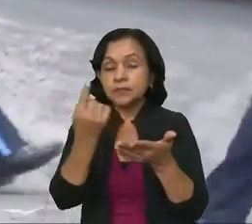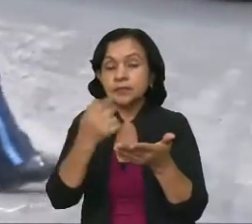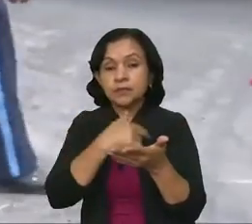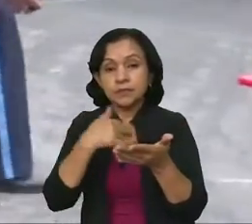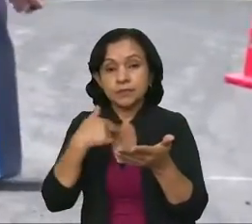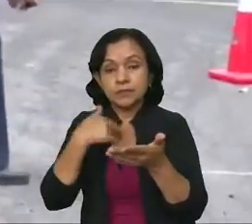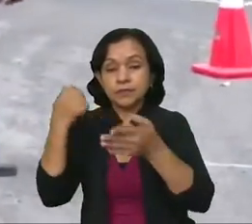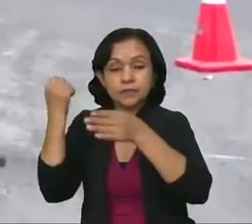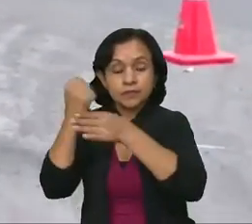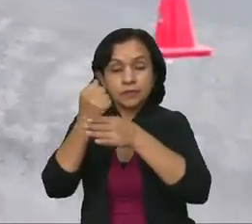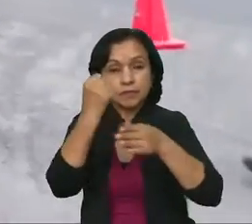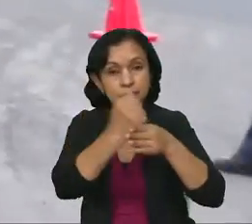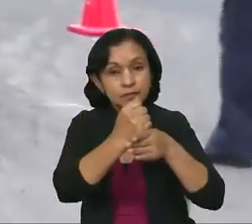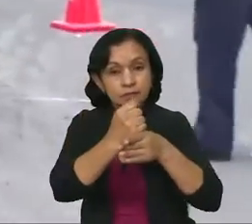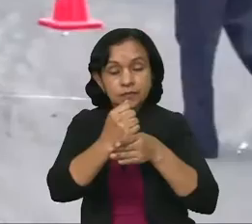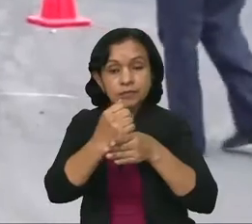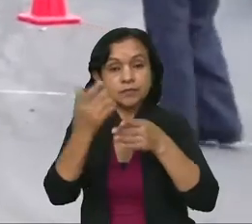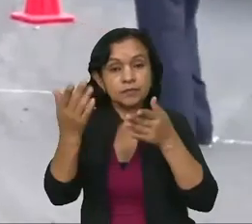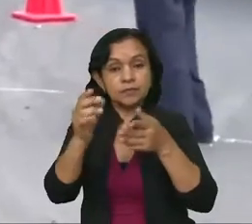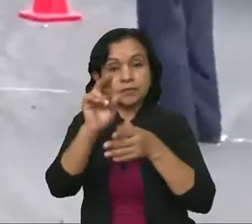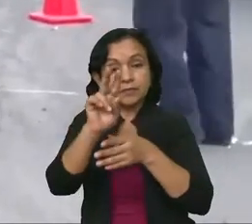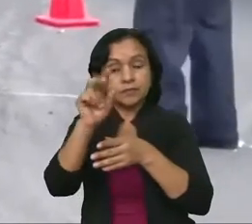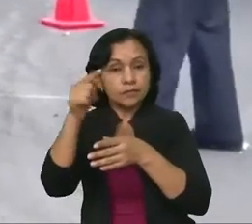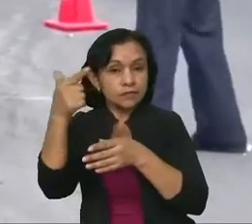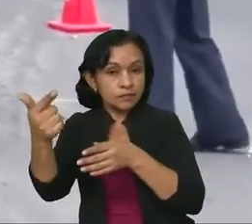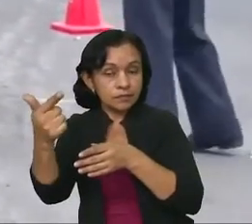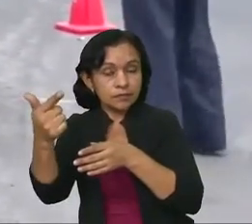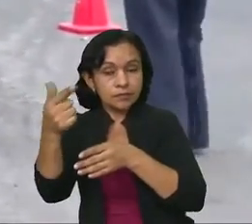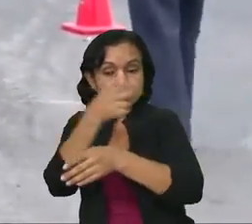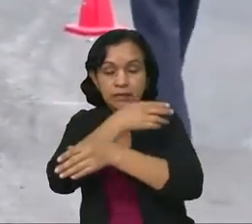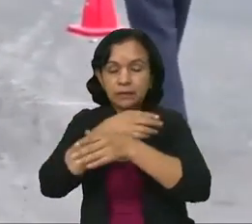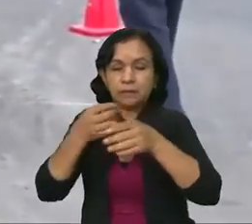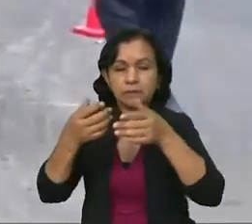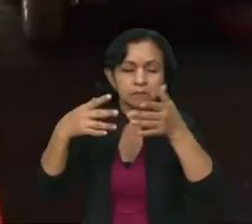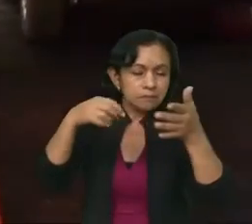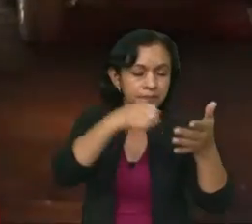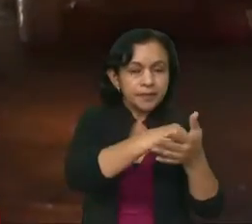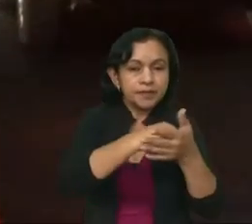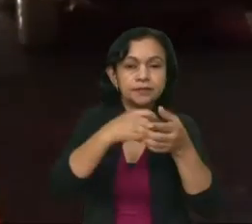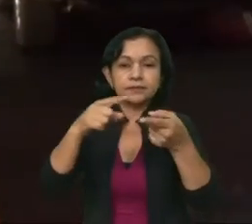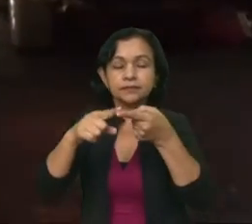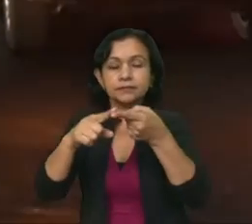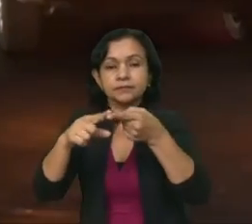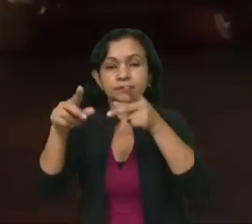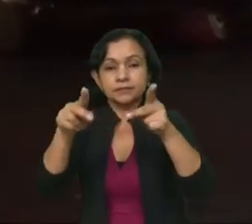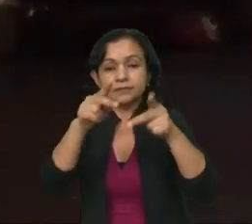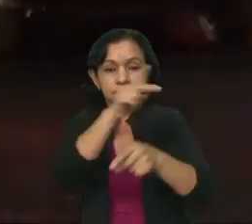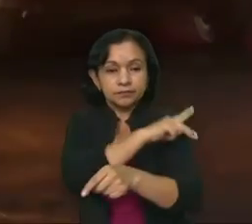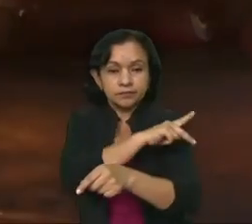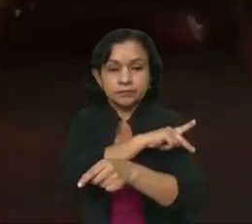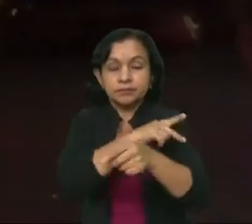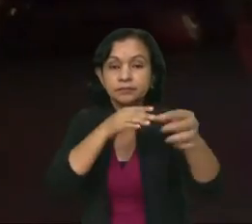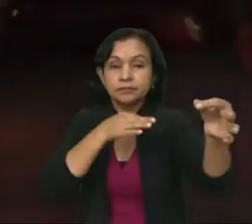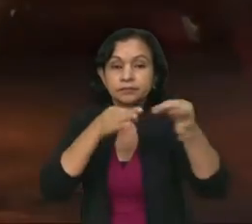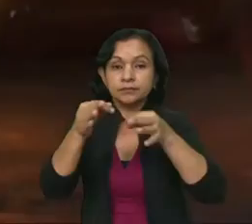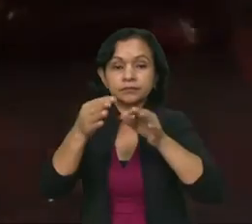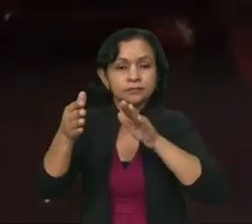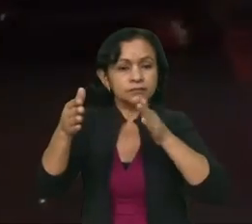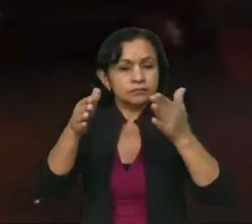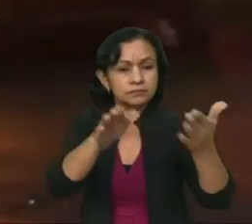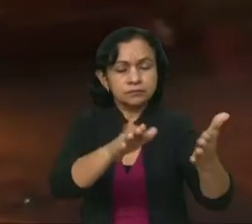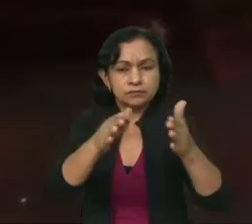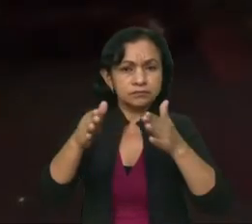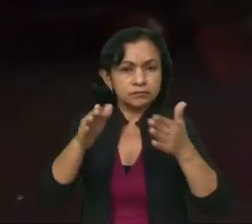fueron víctimas fatales y 27 personas resultaron lesionadas. La entidad del orden informó que la ocurrencia de fallecidos